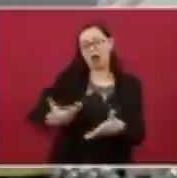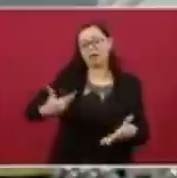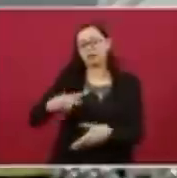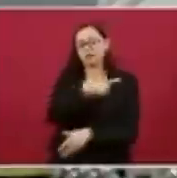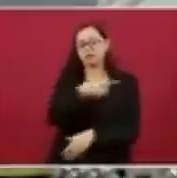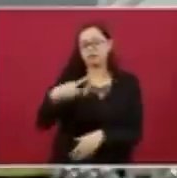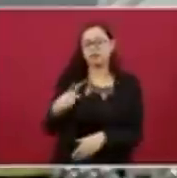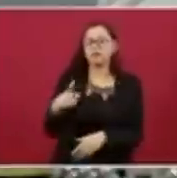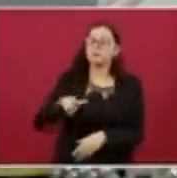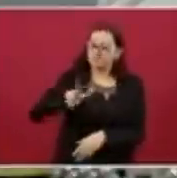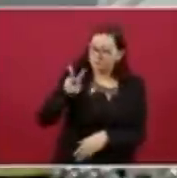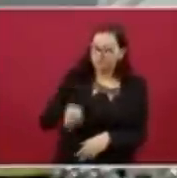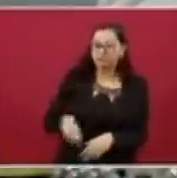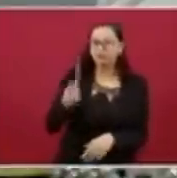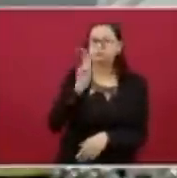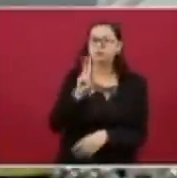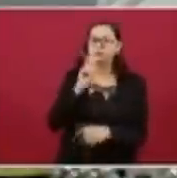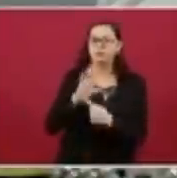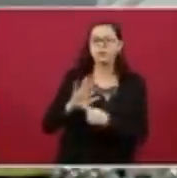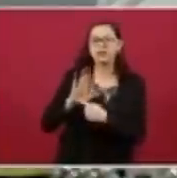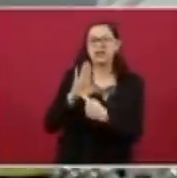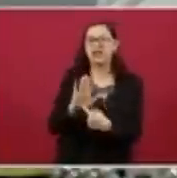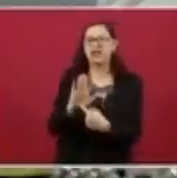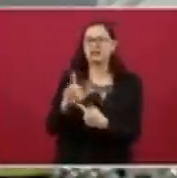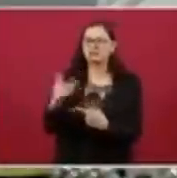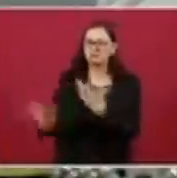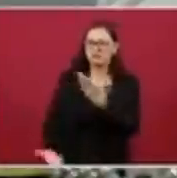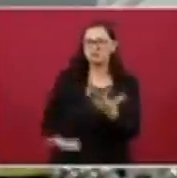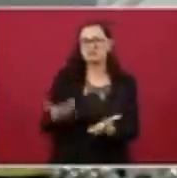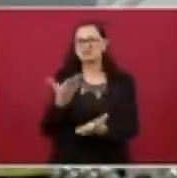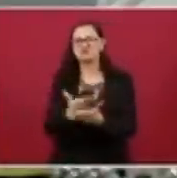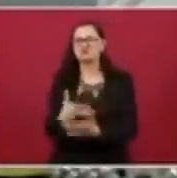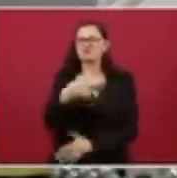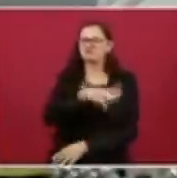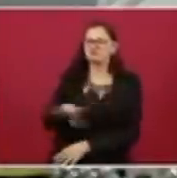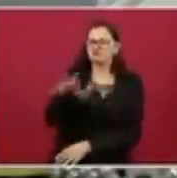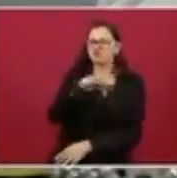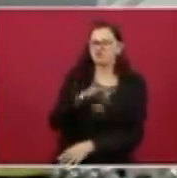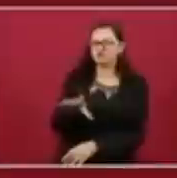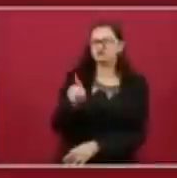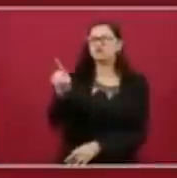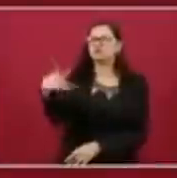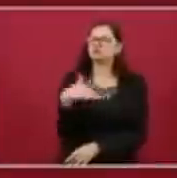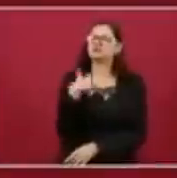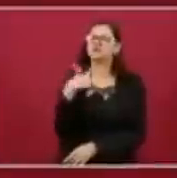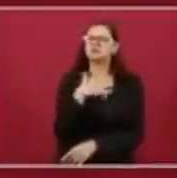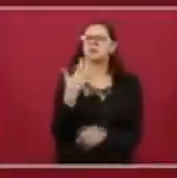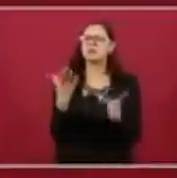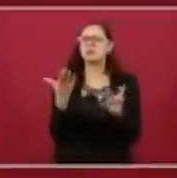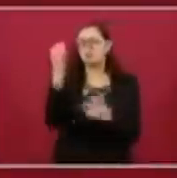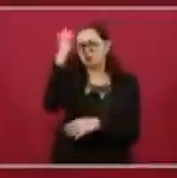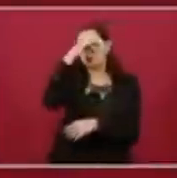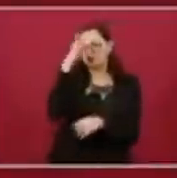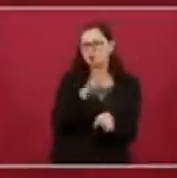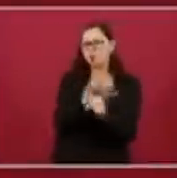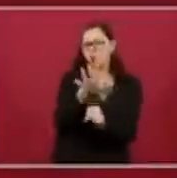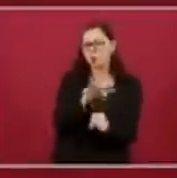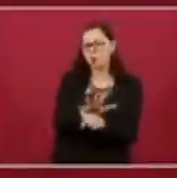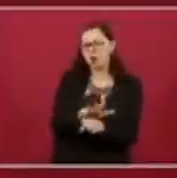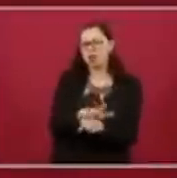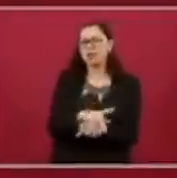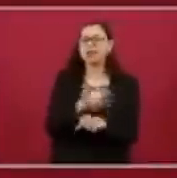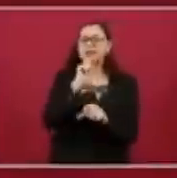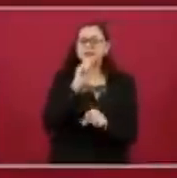un rechazo a esta propuesta. ¿Cuál es su opinión al respecto? Y también el rechazo